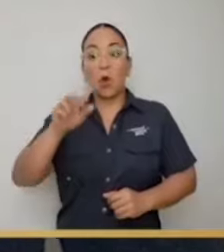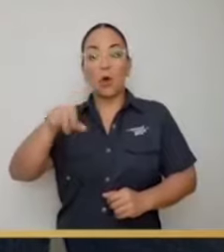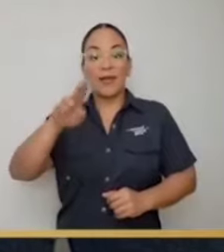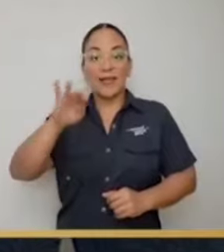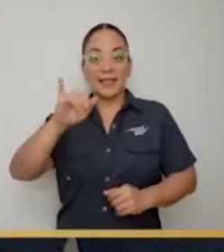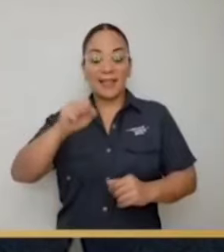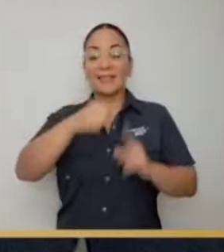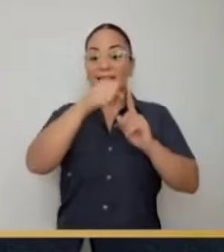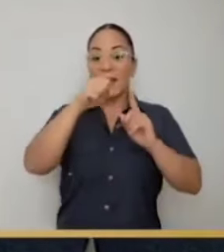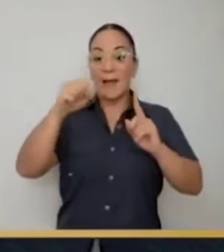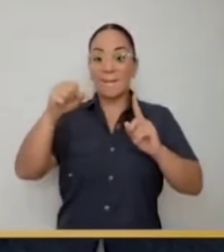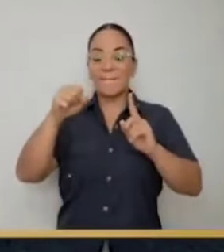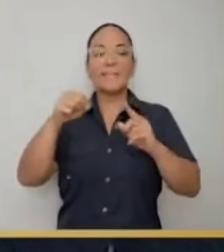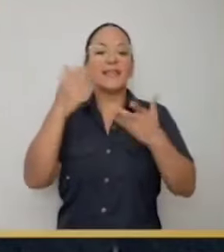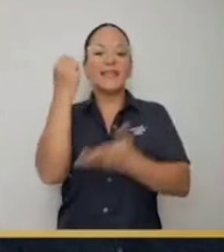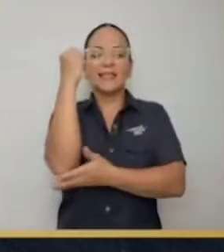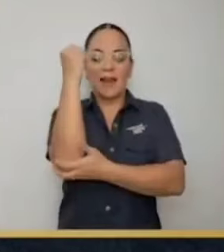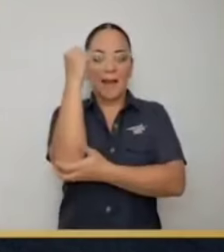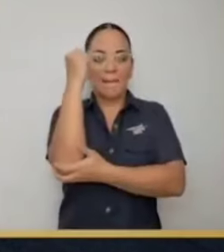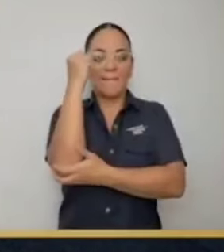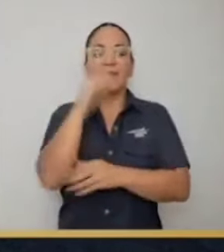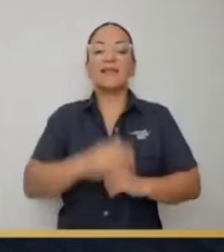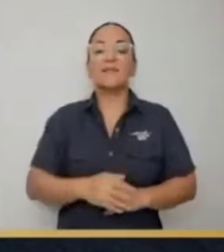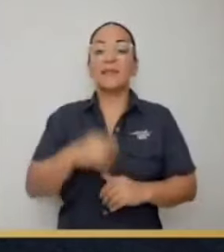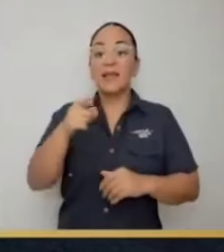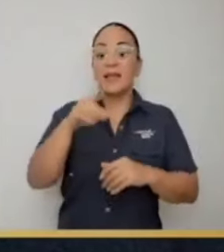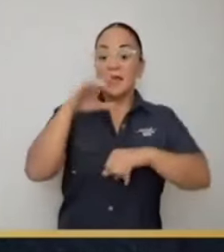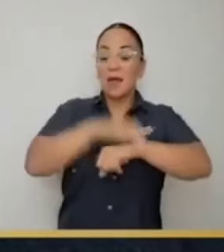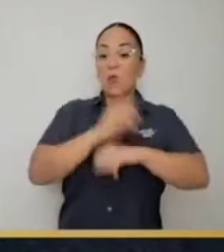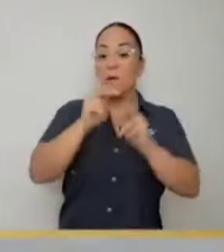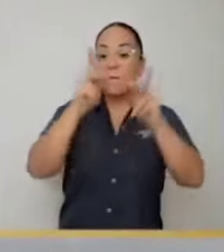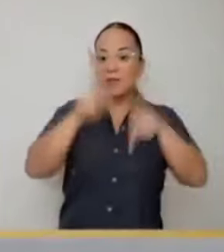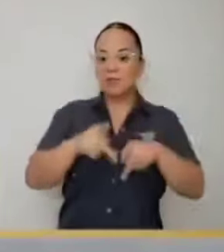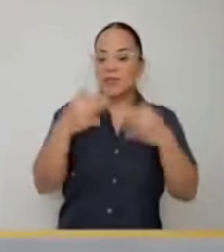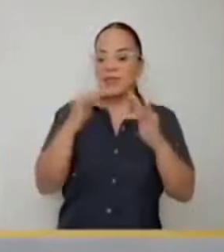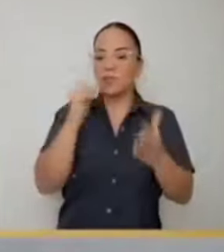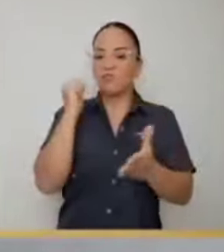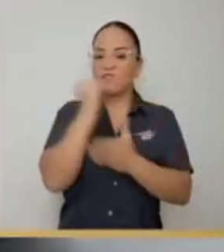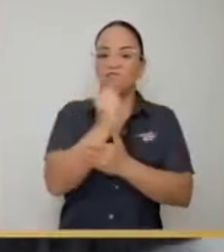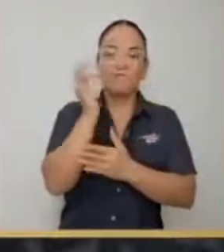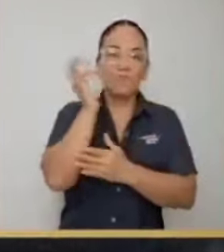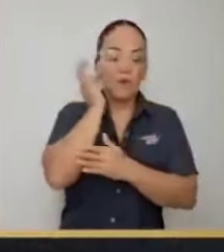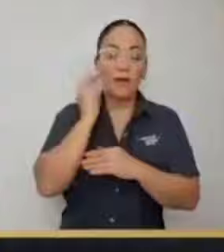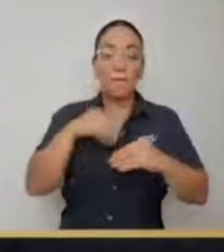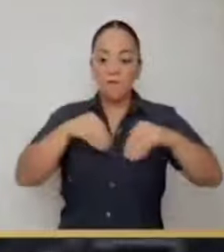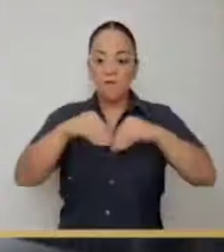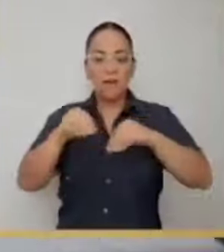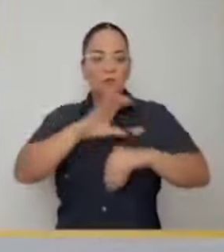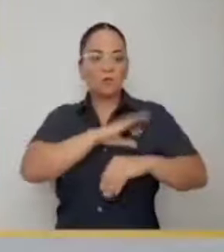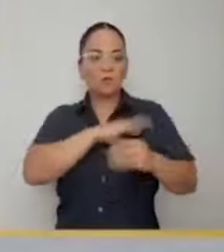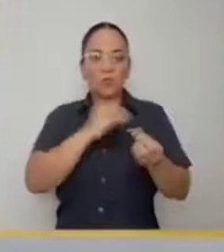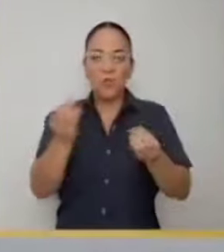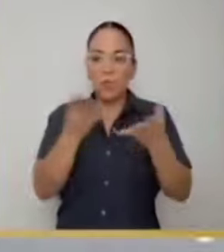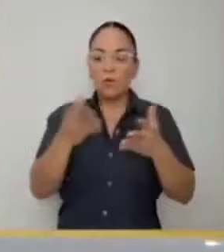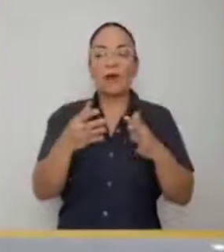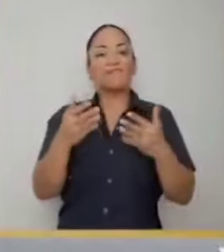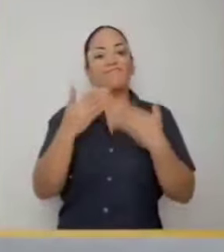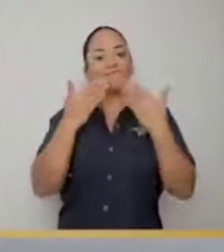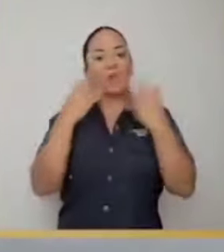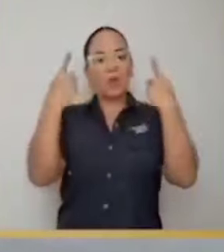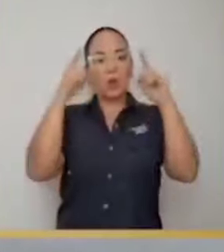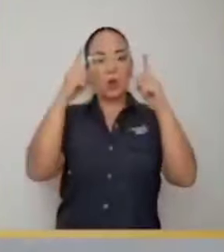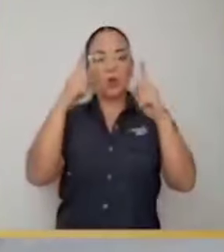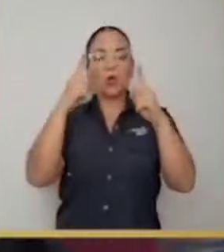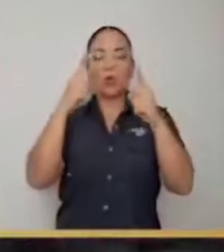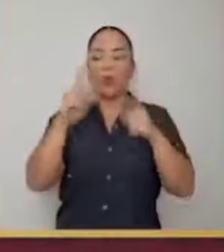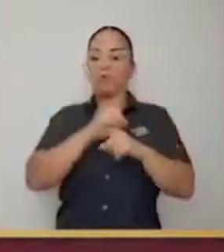Horquetas de Sarapiquí. Fuerza Pública detuvo esta mañana a sospechoso de intento de femicidio. La rápida movilización de la Fuerza